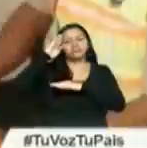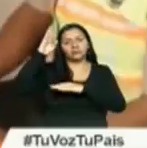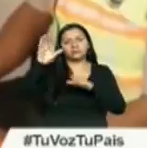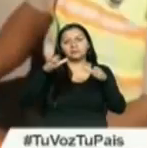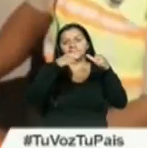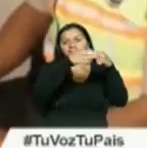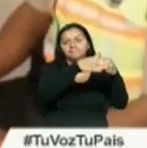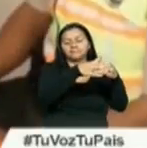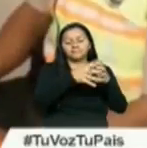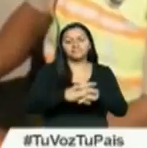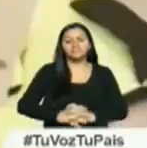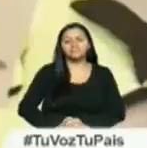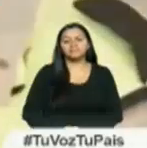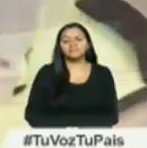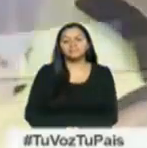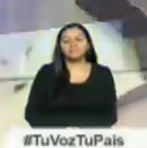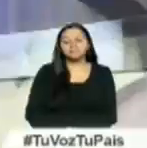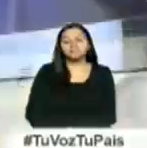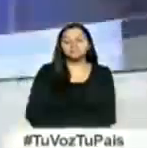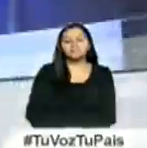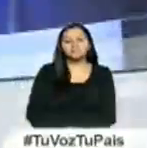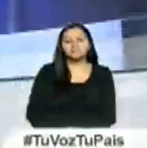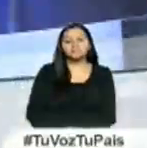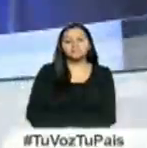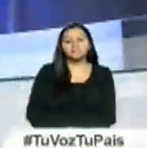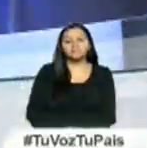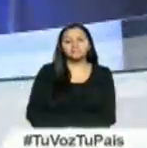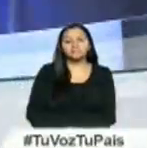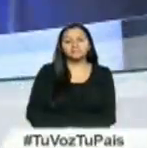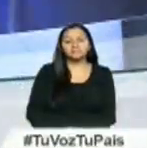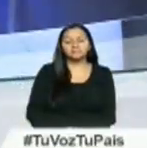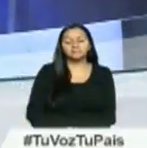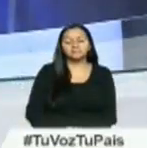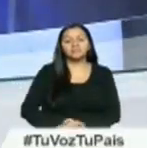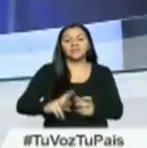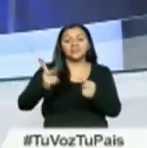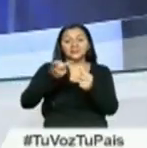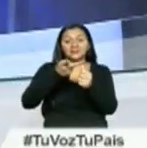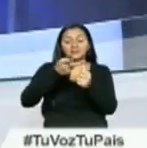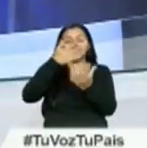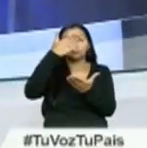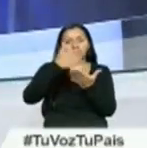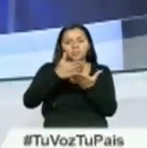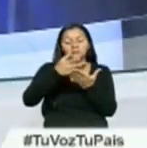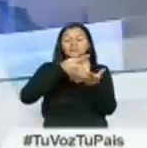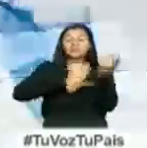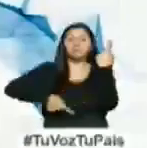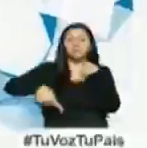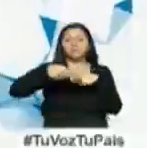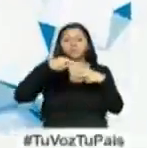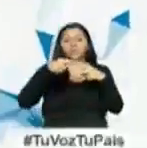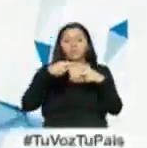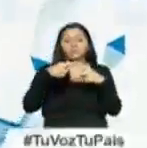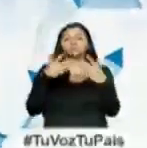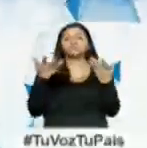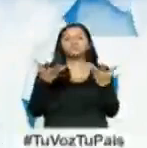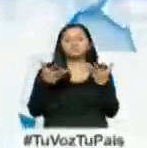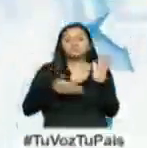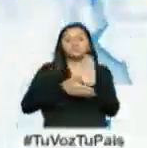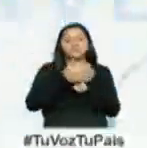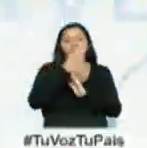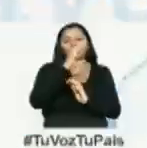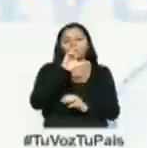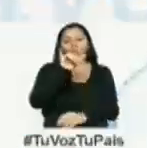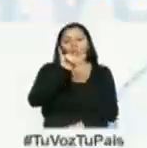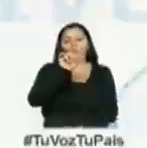Nacional. Caterine Morejón, Noticiero Ciudadano. Hacemos una nueva pausa, pero al regresar nos trasladaremos a